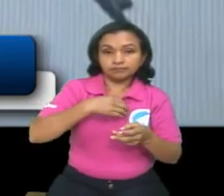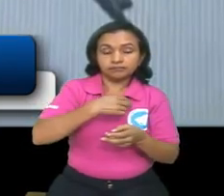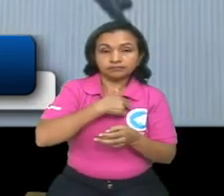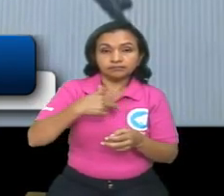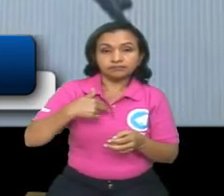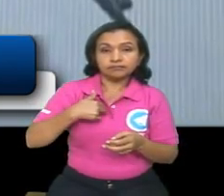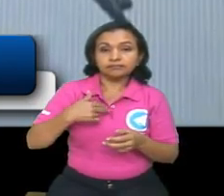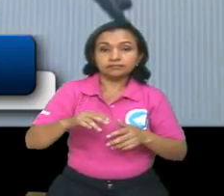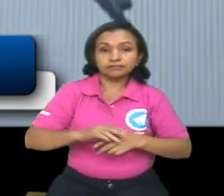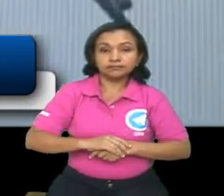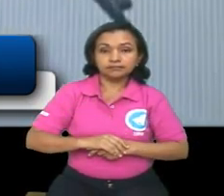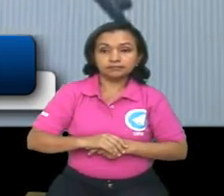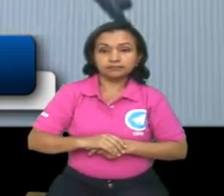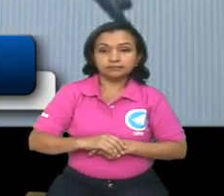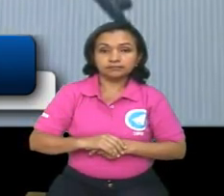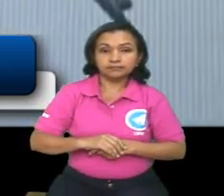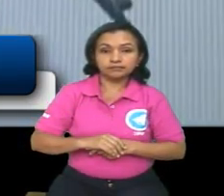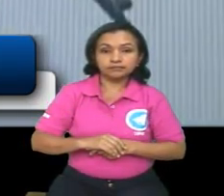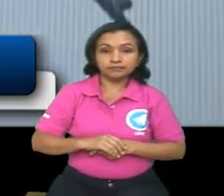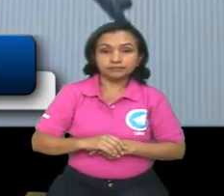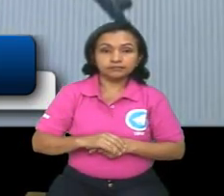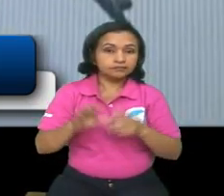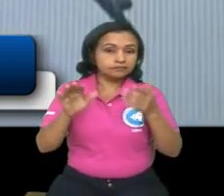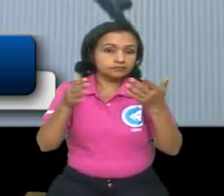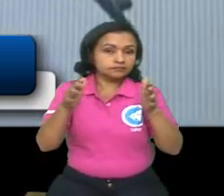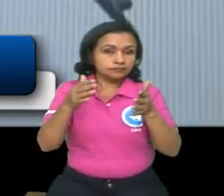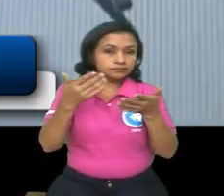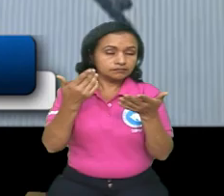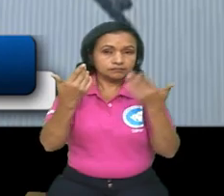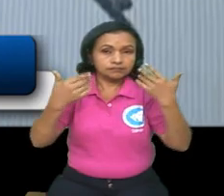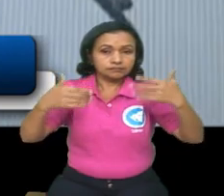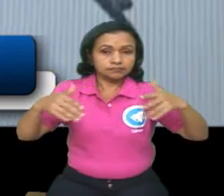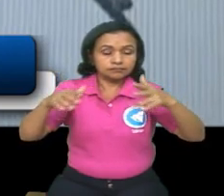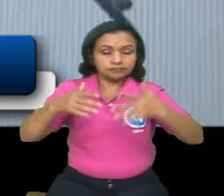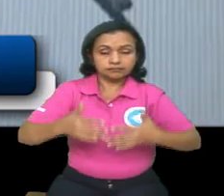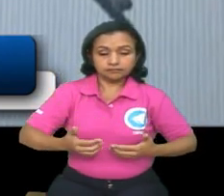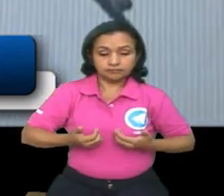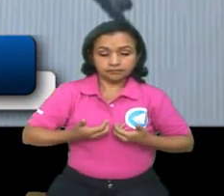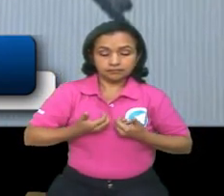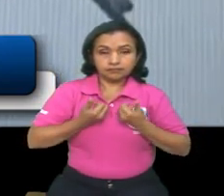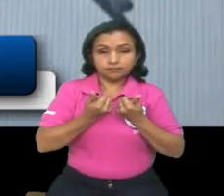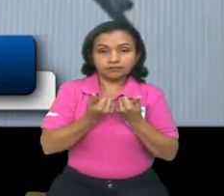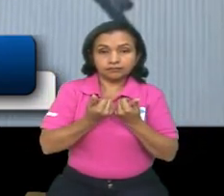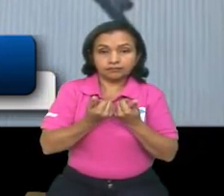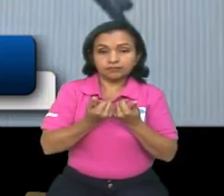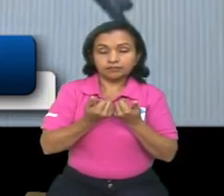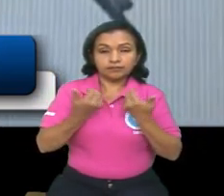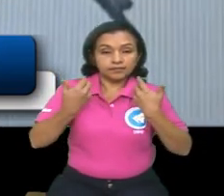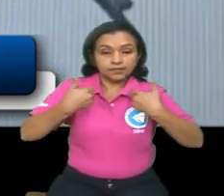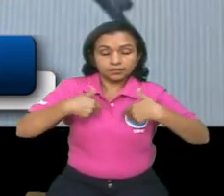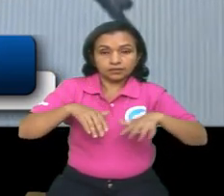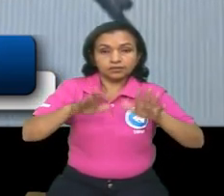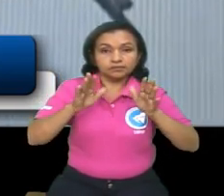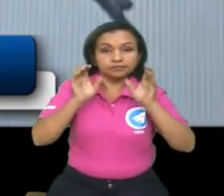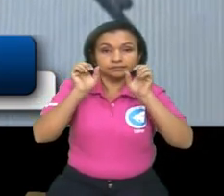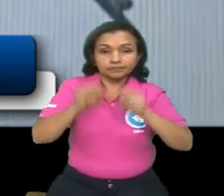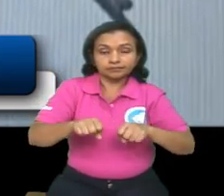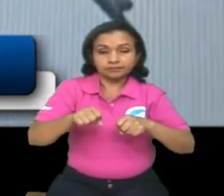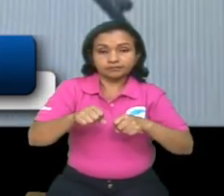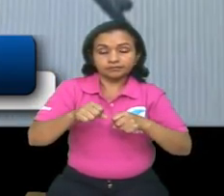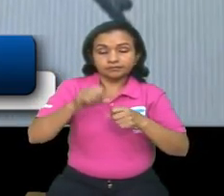a nivel de la génesis de cualquier otro cáncer de característica hormonal. Puedo tener cáncer